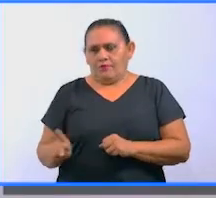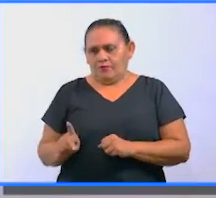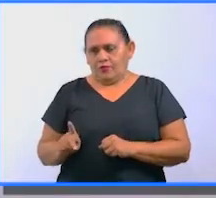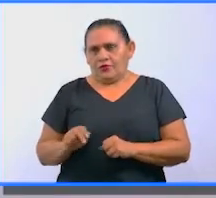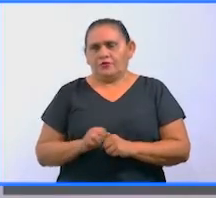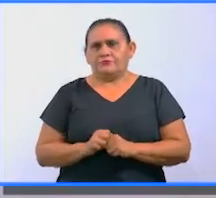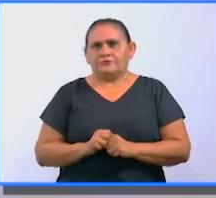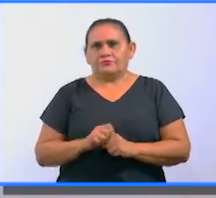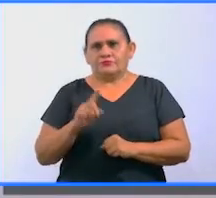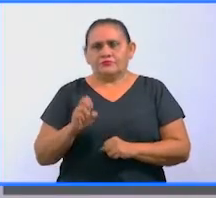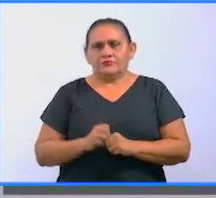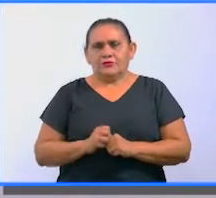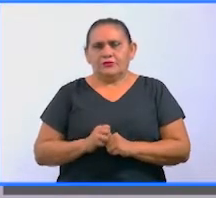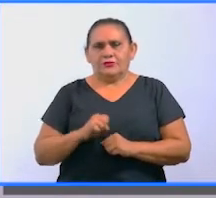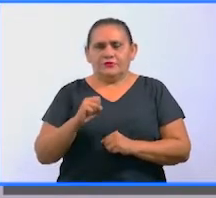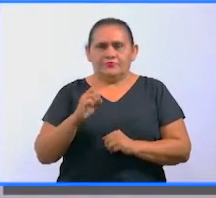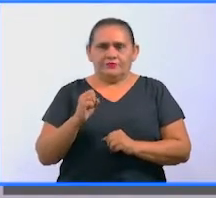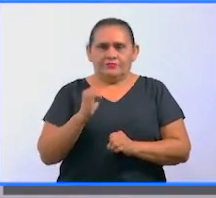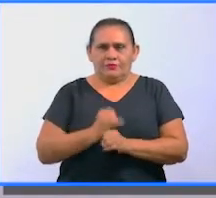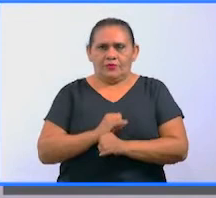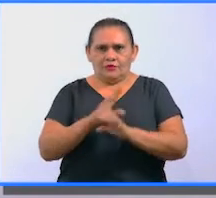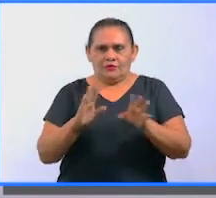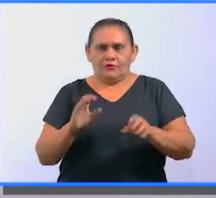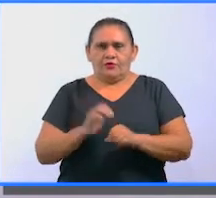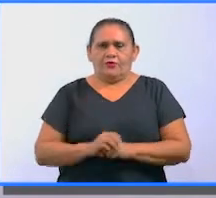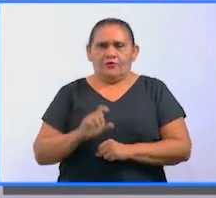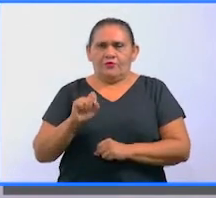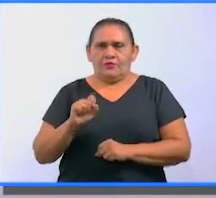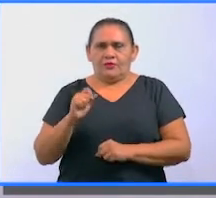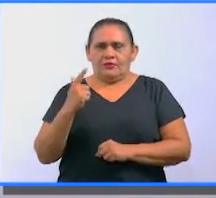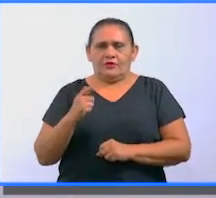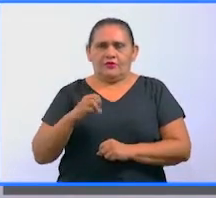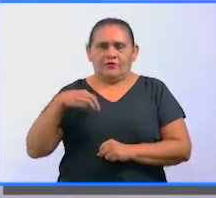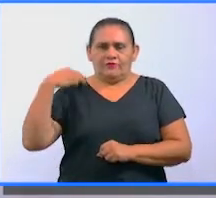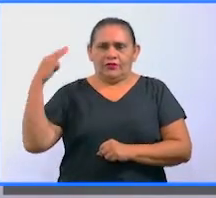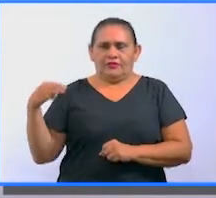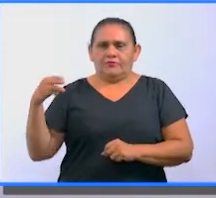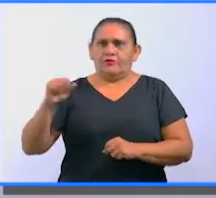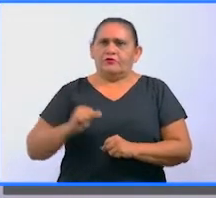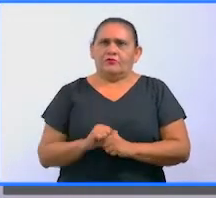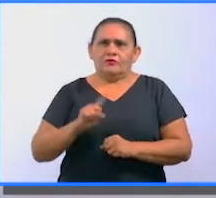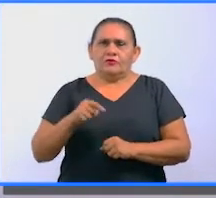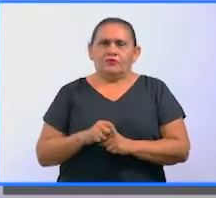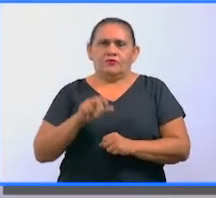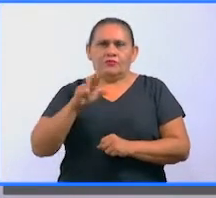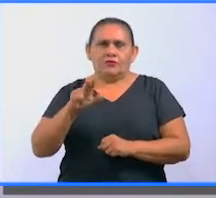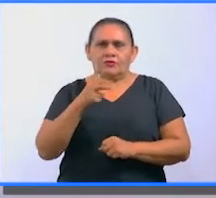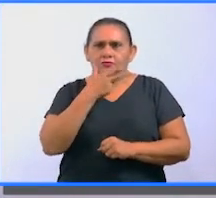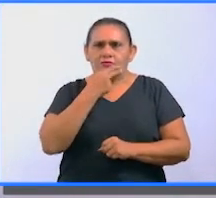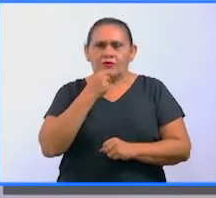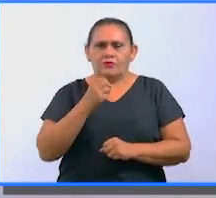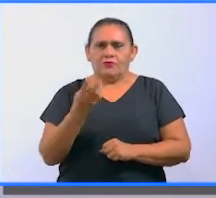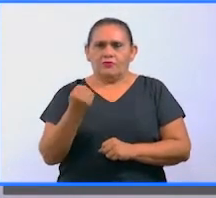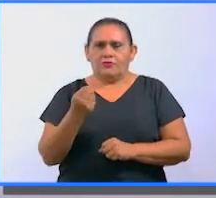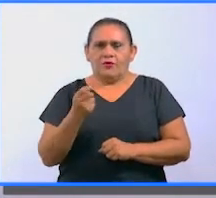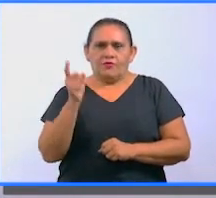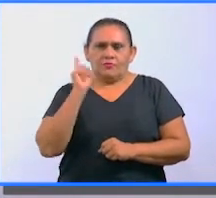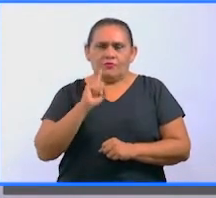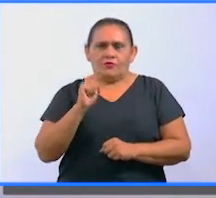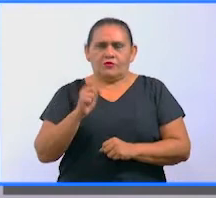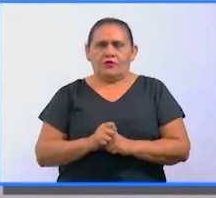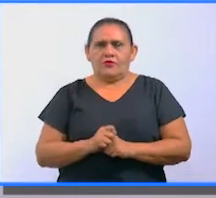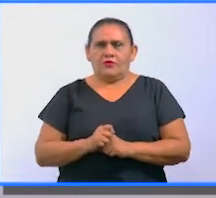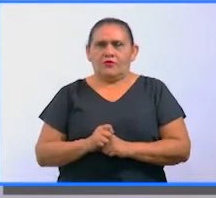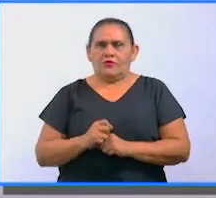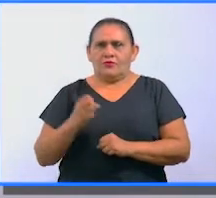Lamentablemente, en este parte médico, informamos de 27 fallecimientos. Son 18 hombres y 9 mujeres, de un